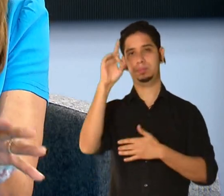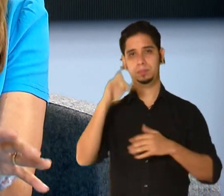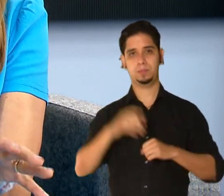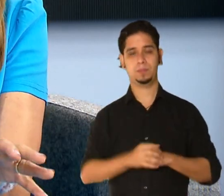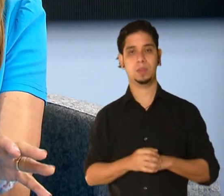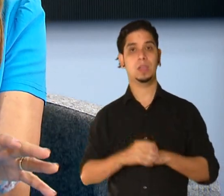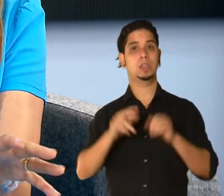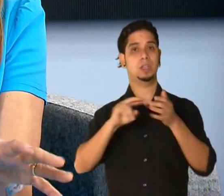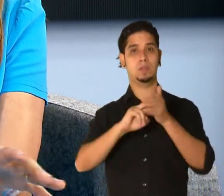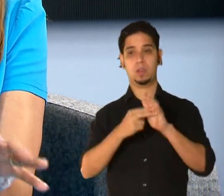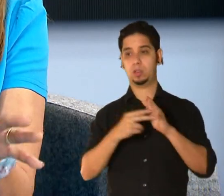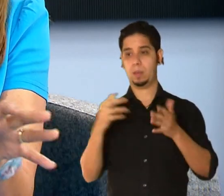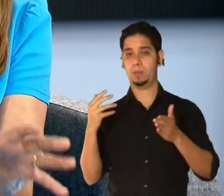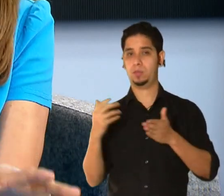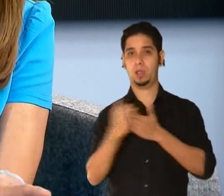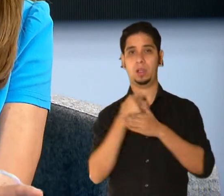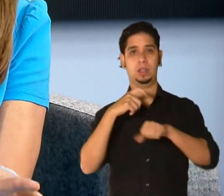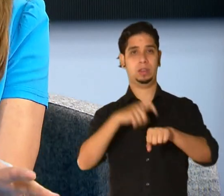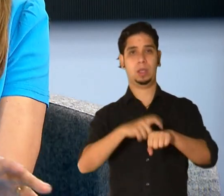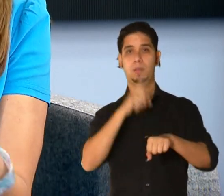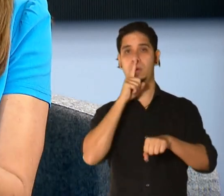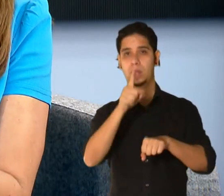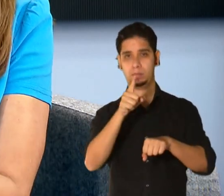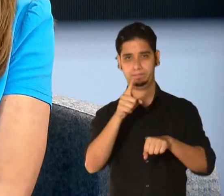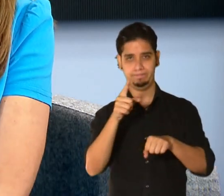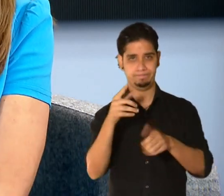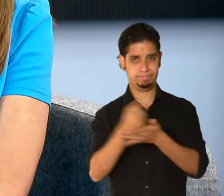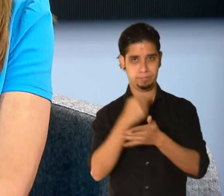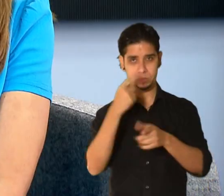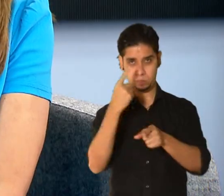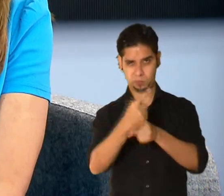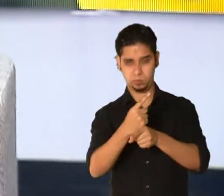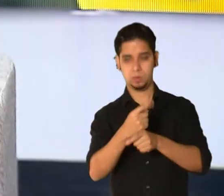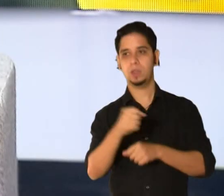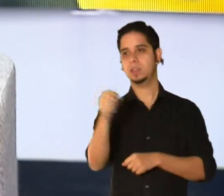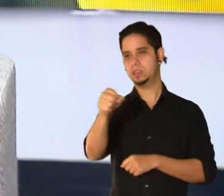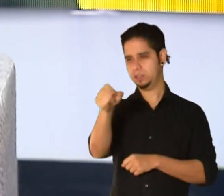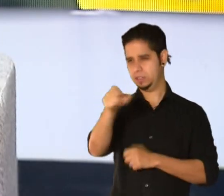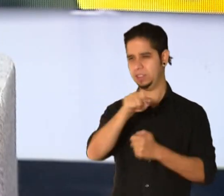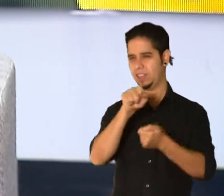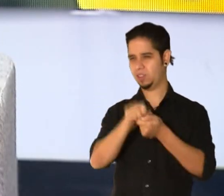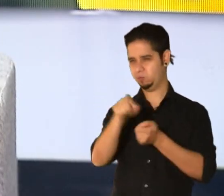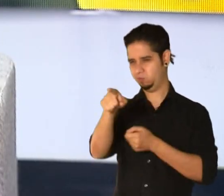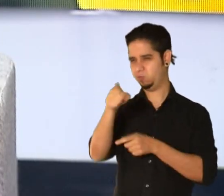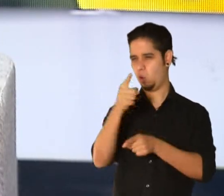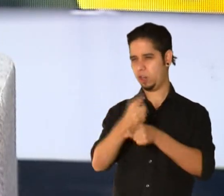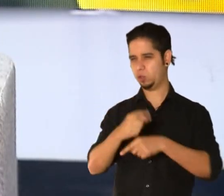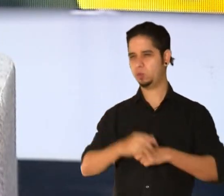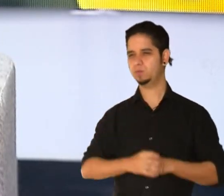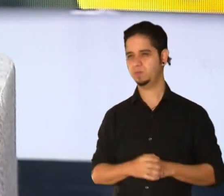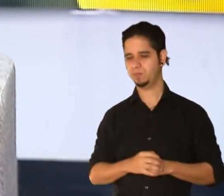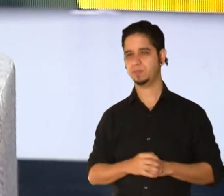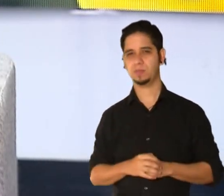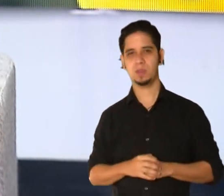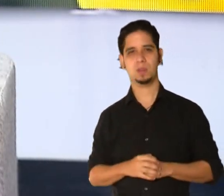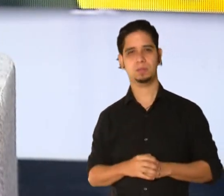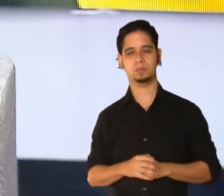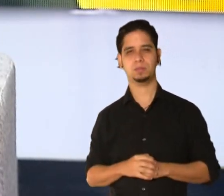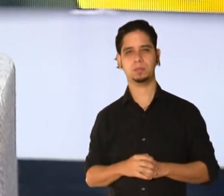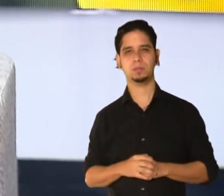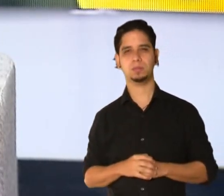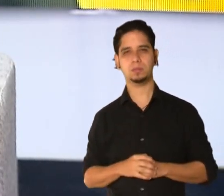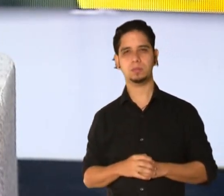tiempo real, por decirlo así, en un mismo momento. Sí, exacto. Es una